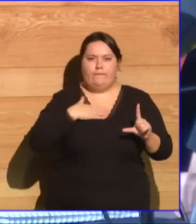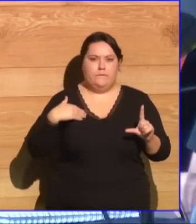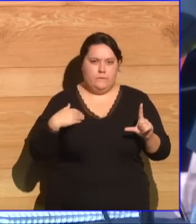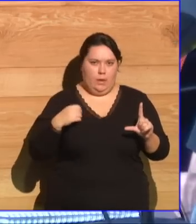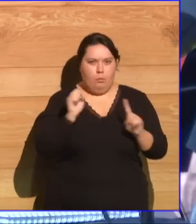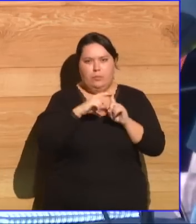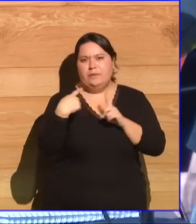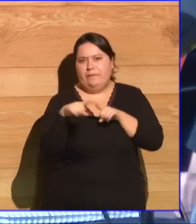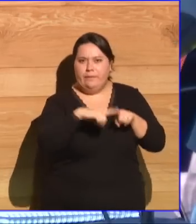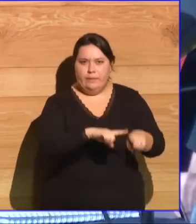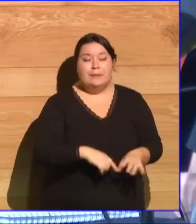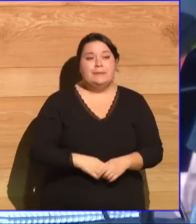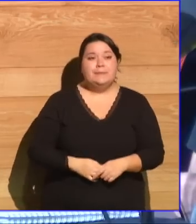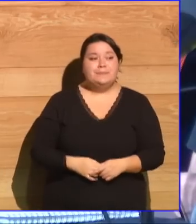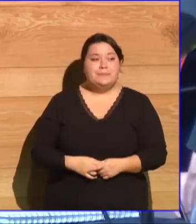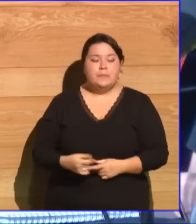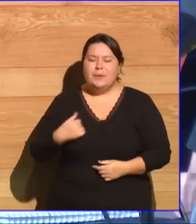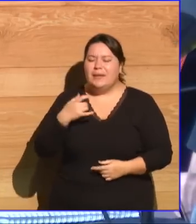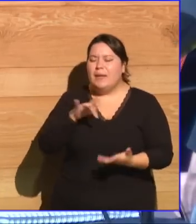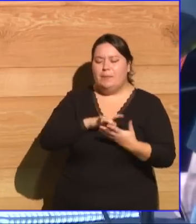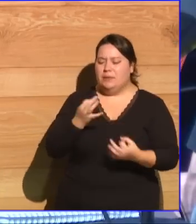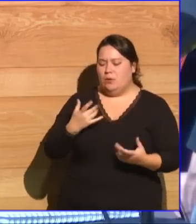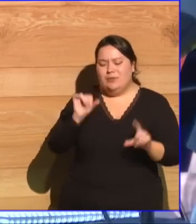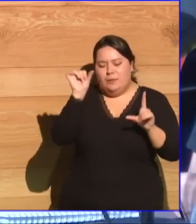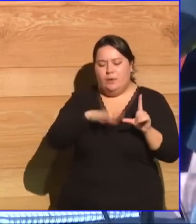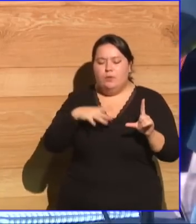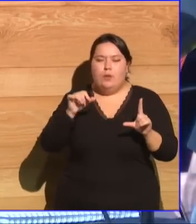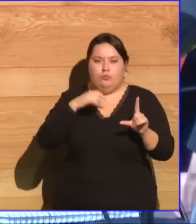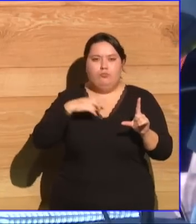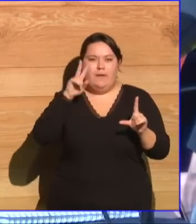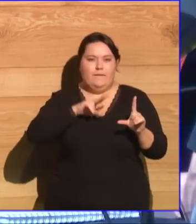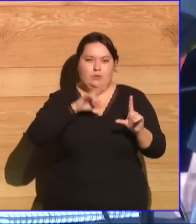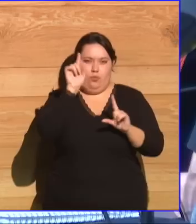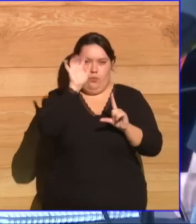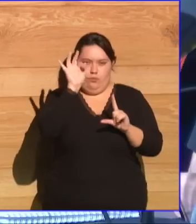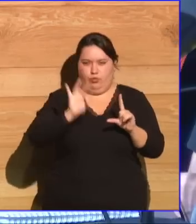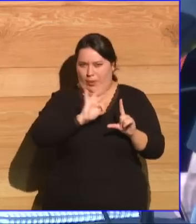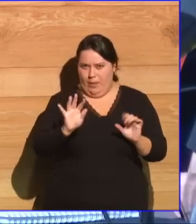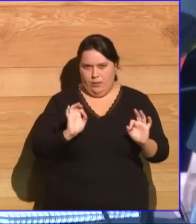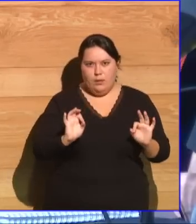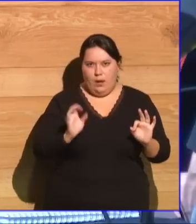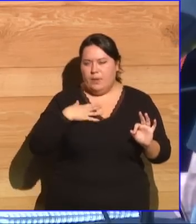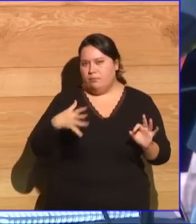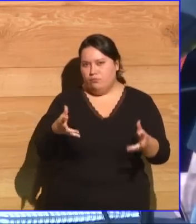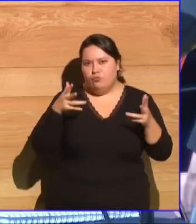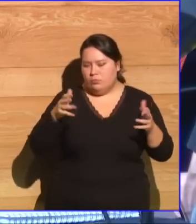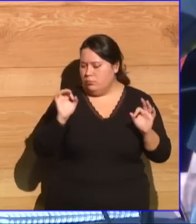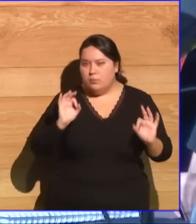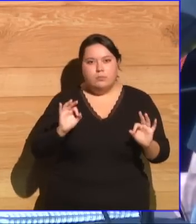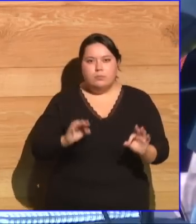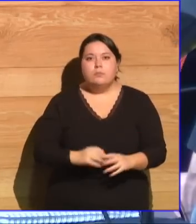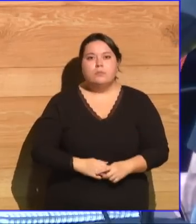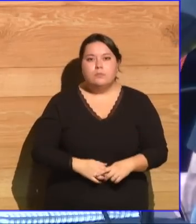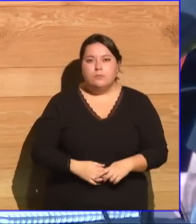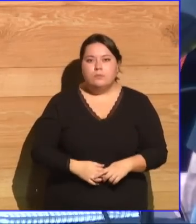vista, que a mí lo que me sucede con esta película vista en su totalidad, aparte que me fascina, o sea, me vuelve completamente loco esta peli,